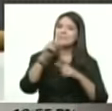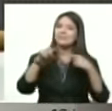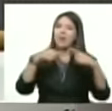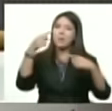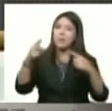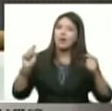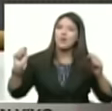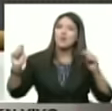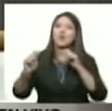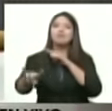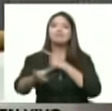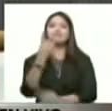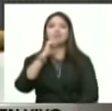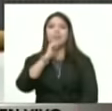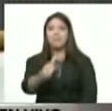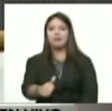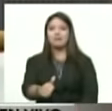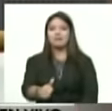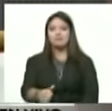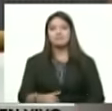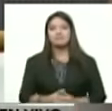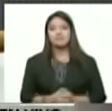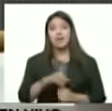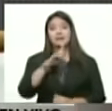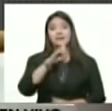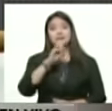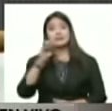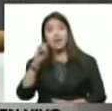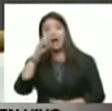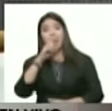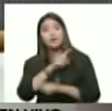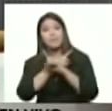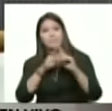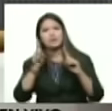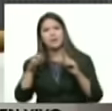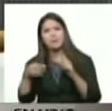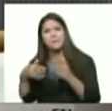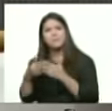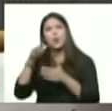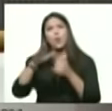transformándose en un mal. En 100 años, pero también en los últimos 10, 15 años.